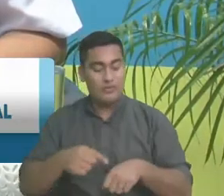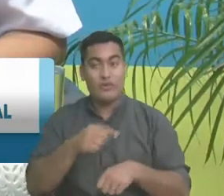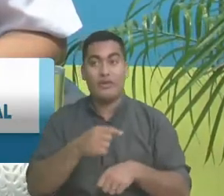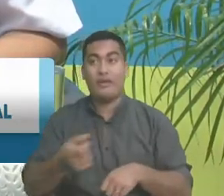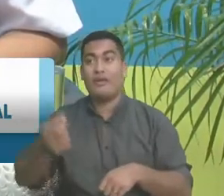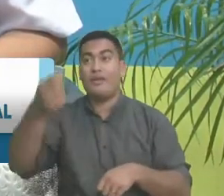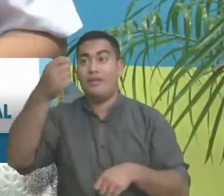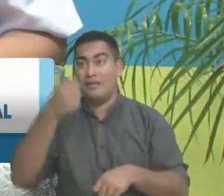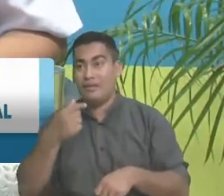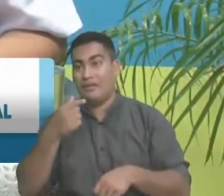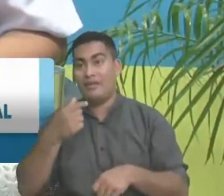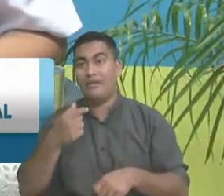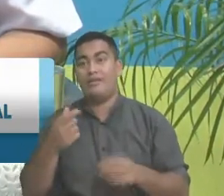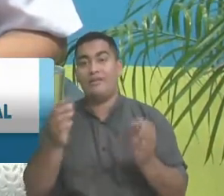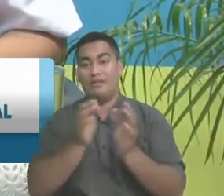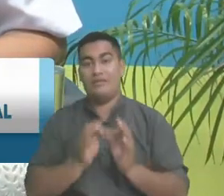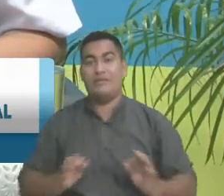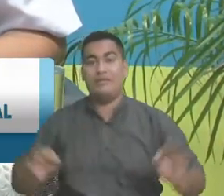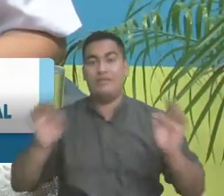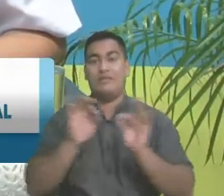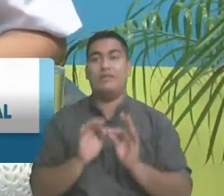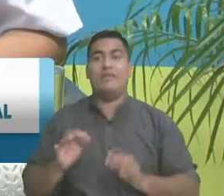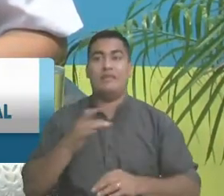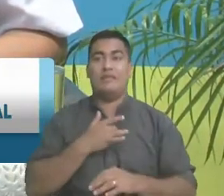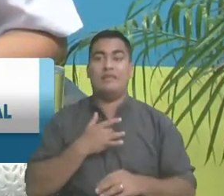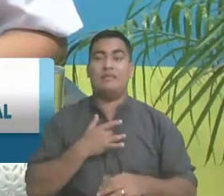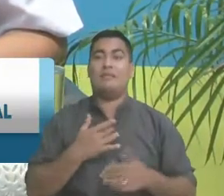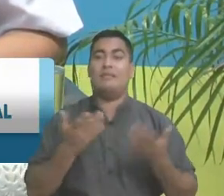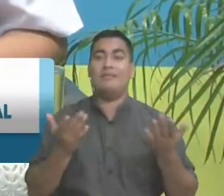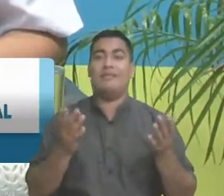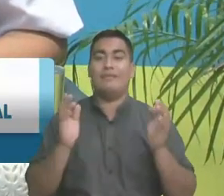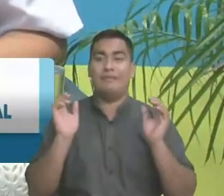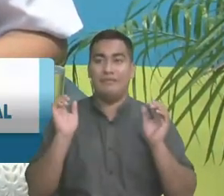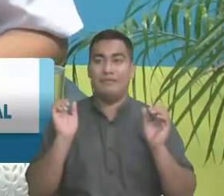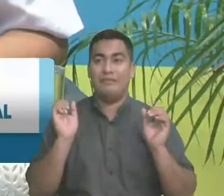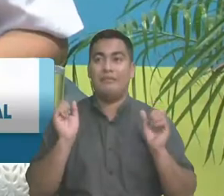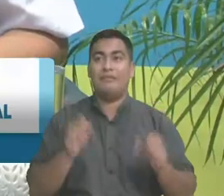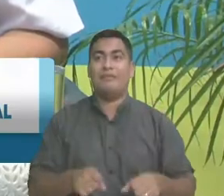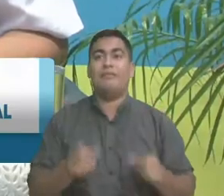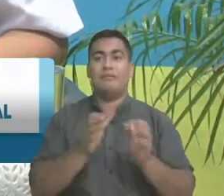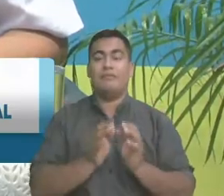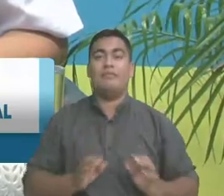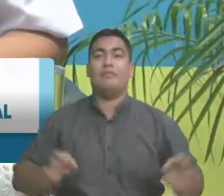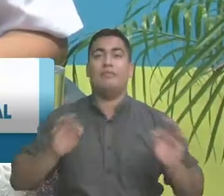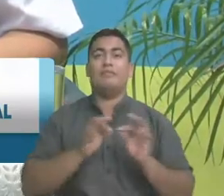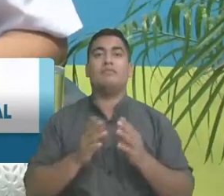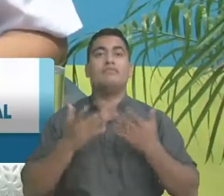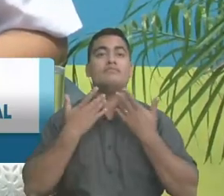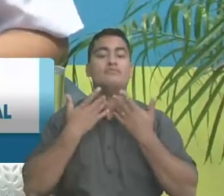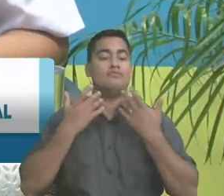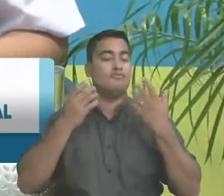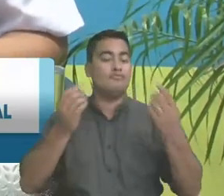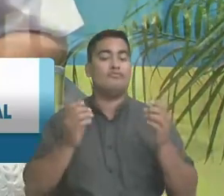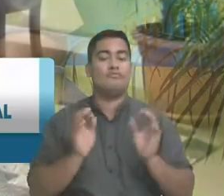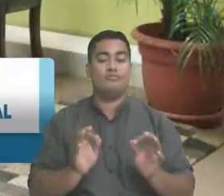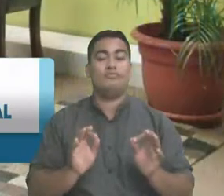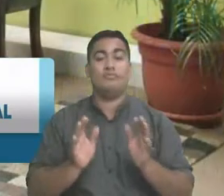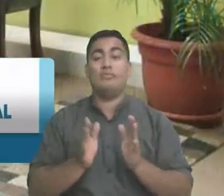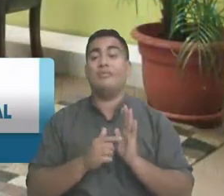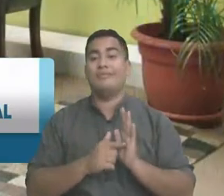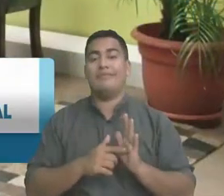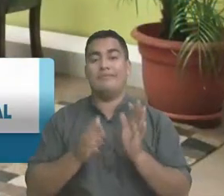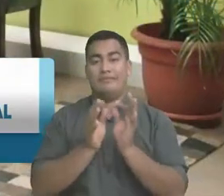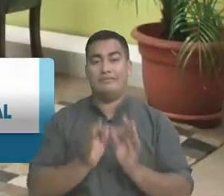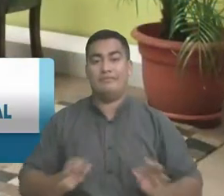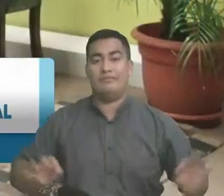servir efecto. Necesita tener un efecto prolongado para tener la curación adecuada. Vale destacar que algunas...